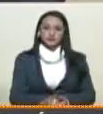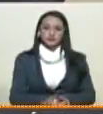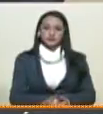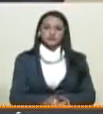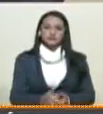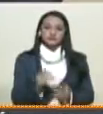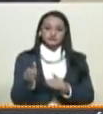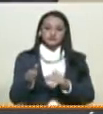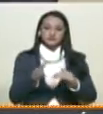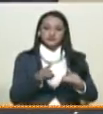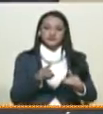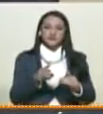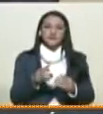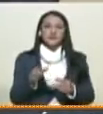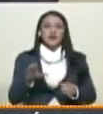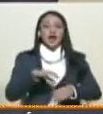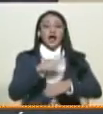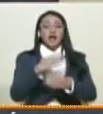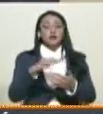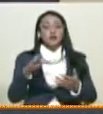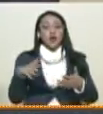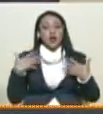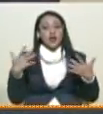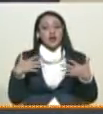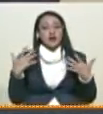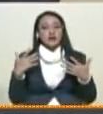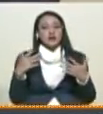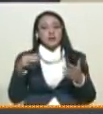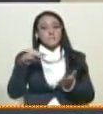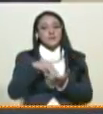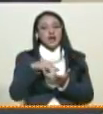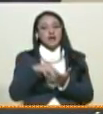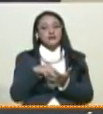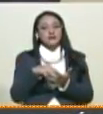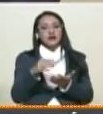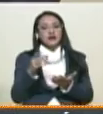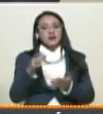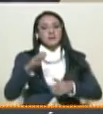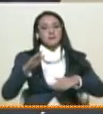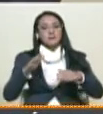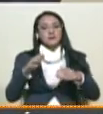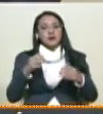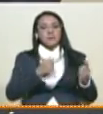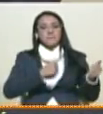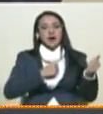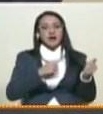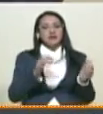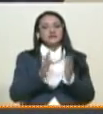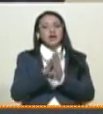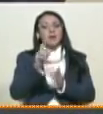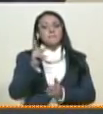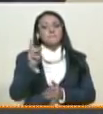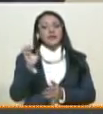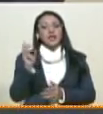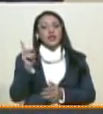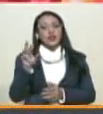Pasamos a otros temas. Con cantos y alegría, mirandinos celebran la parranda de San Pedro en Guatire. Roger Villegas nos tiene la información. Adelante,